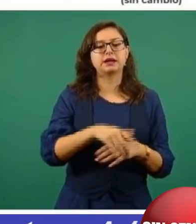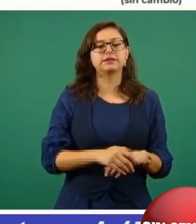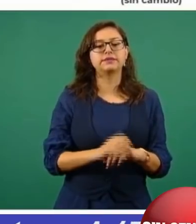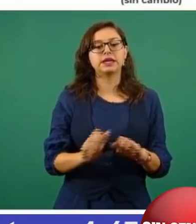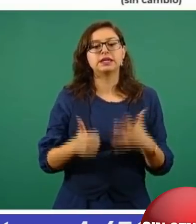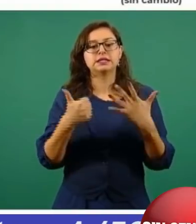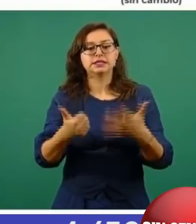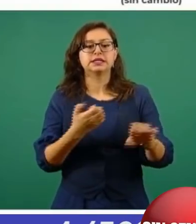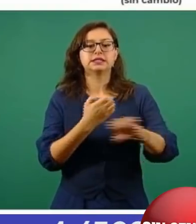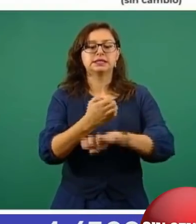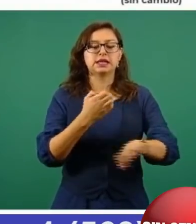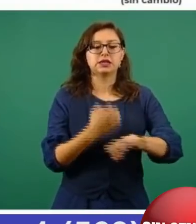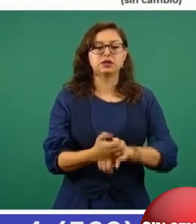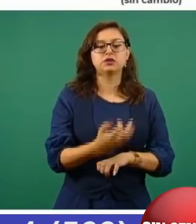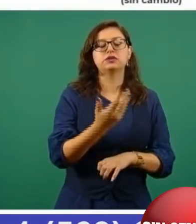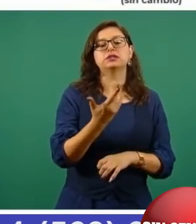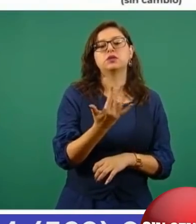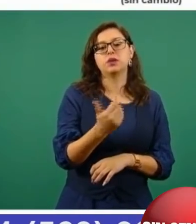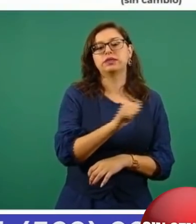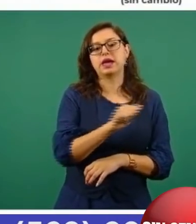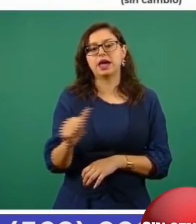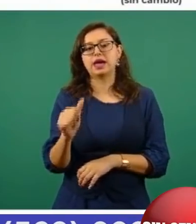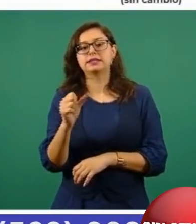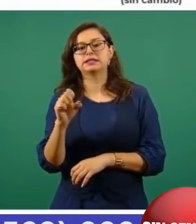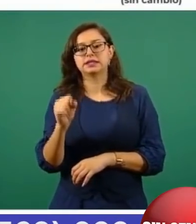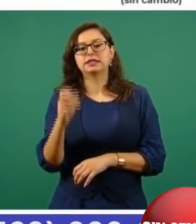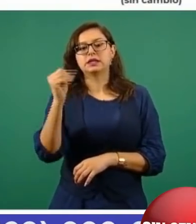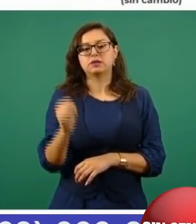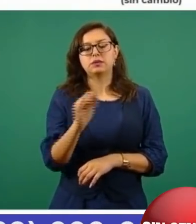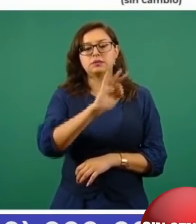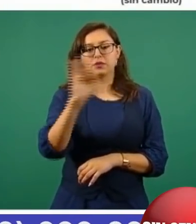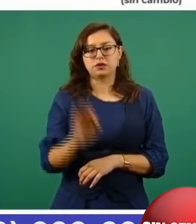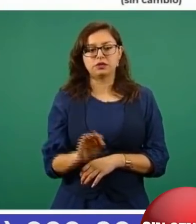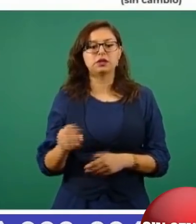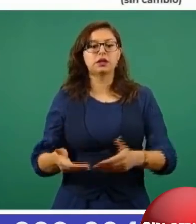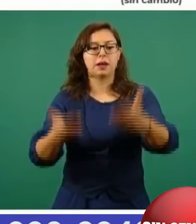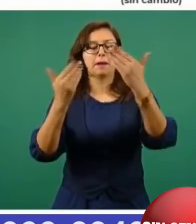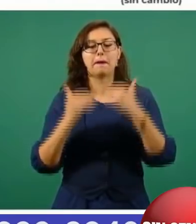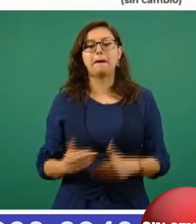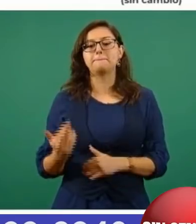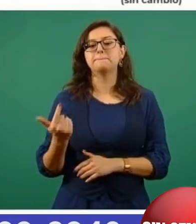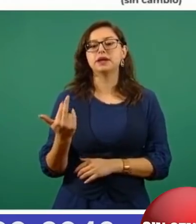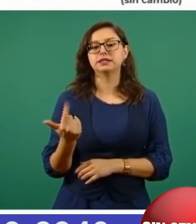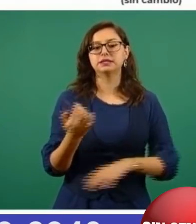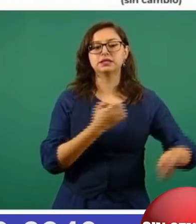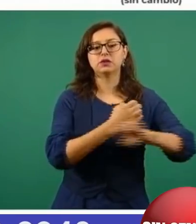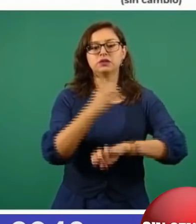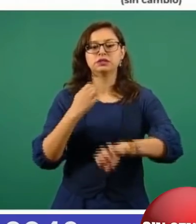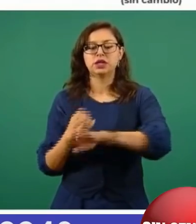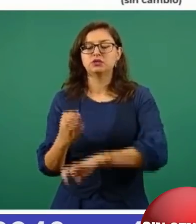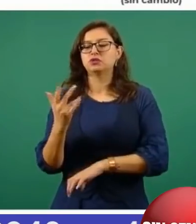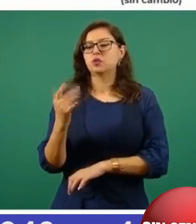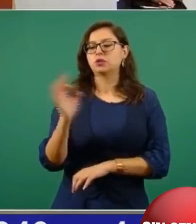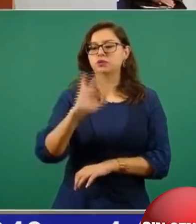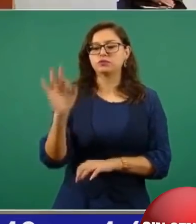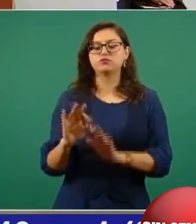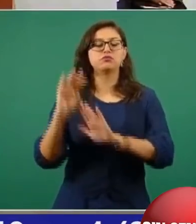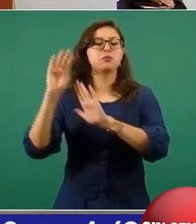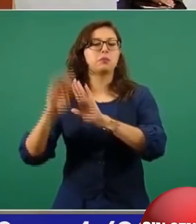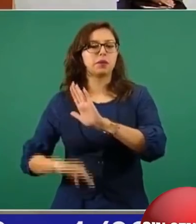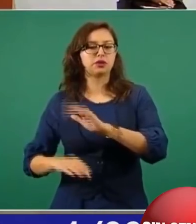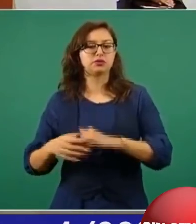50 y 69 y el restante, 25, están en menos de 50% de ocupación. La